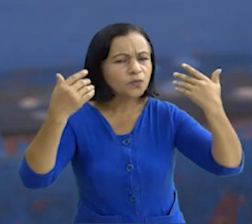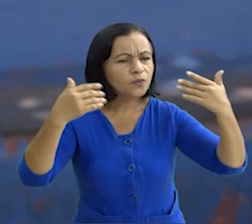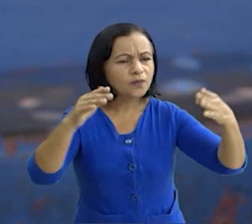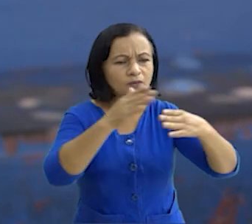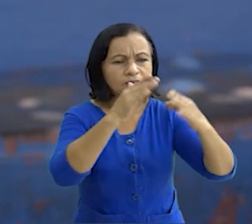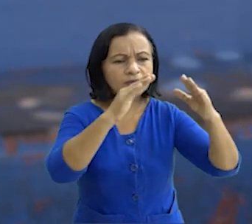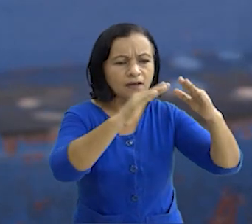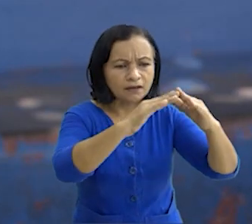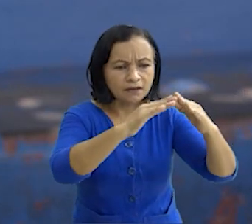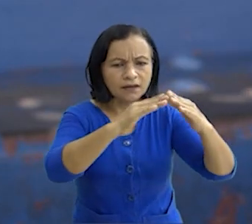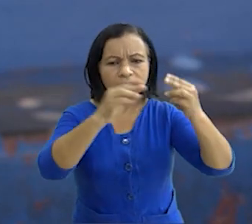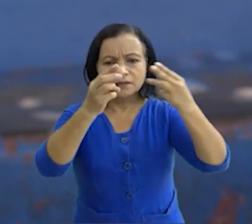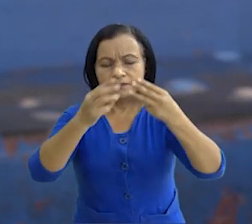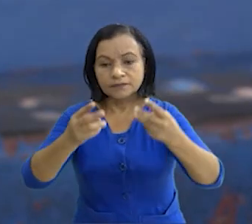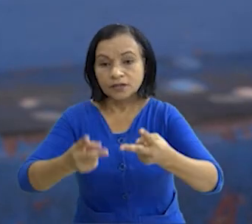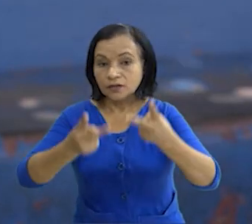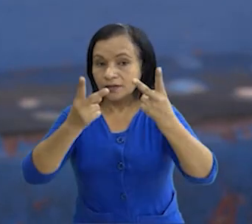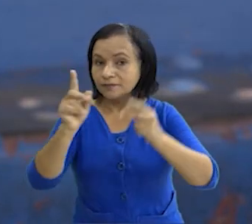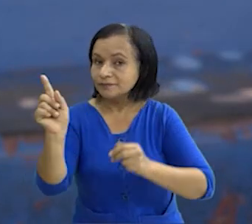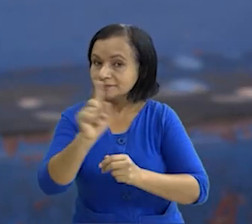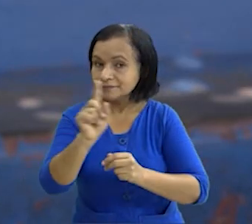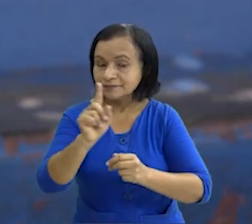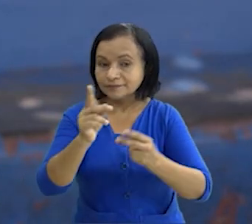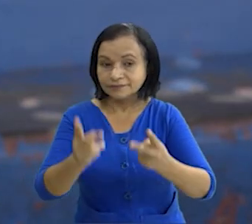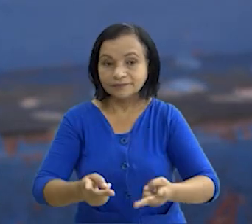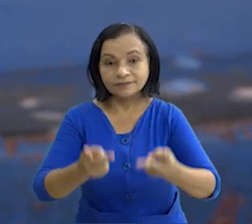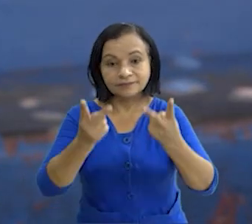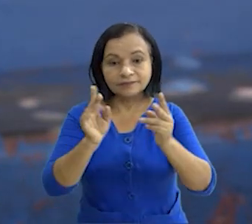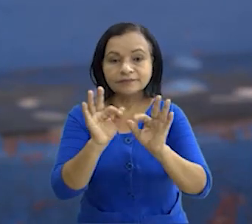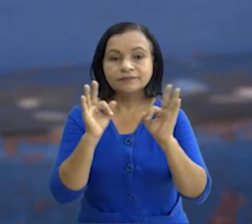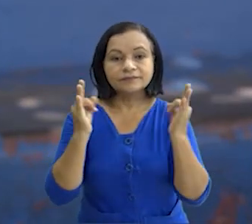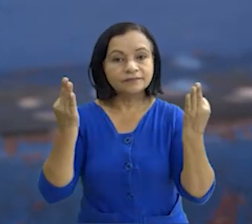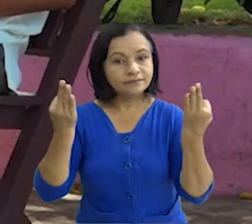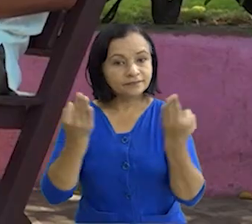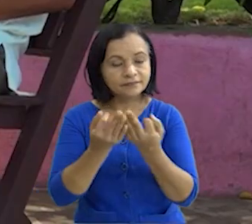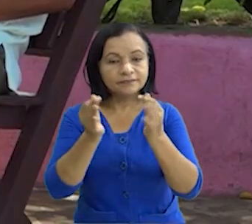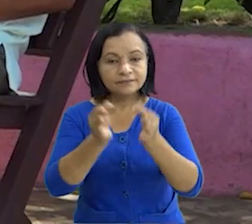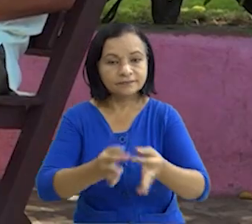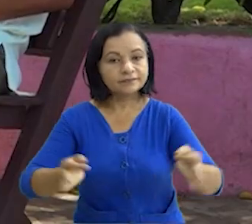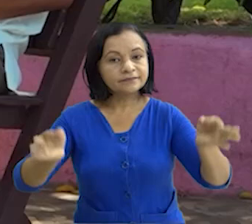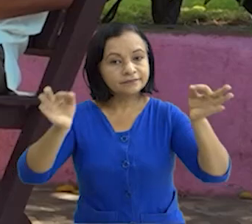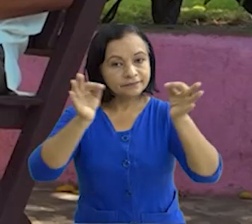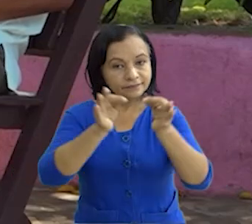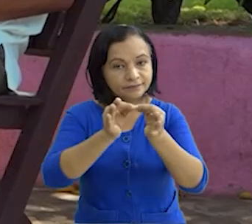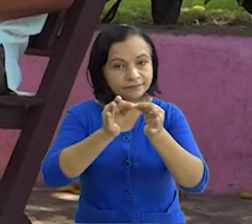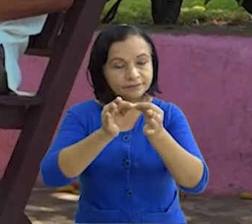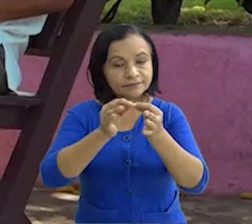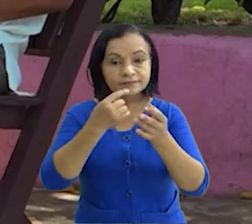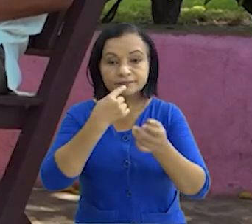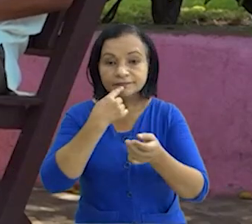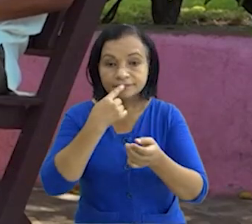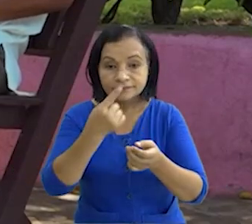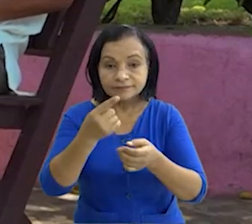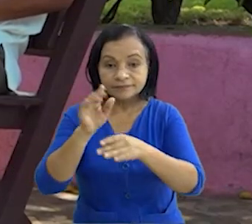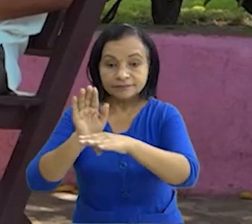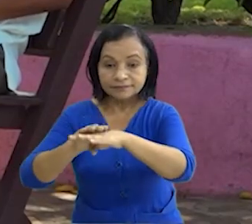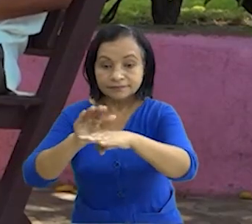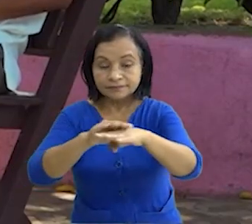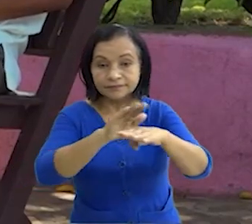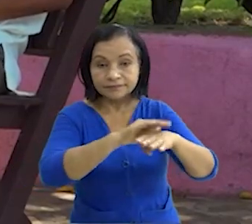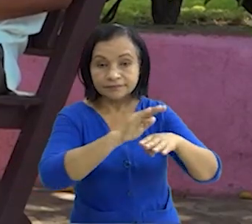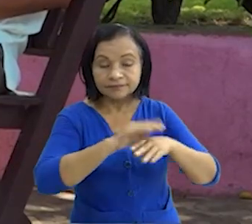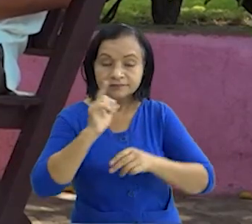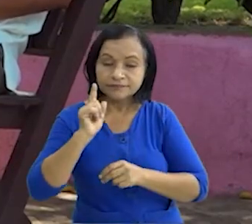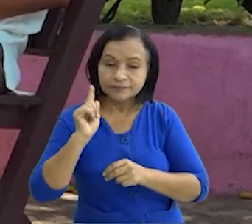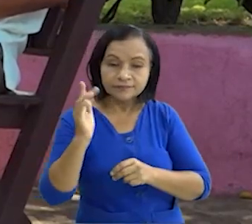cualquier cosa material menos la vida. Y la vida en la familia es importante. Por lo tanto, yo ya hago el llamado